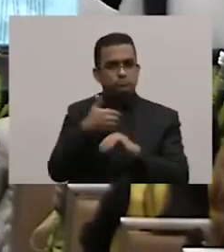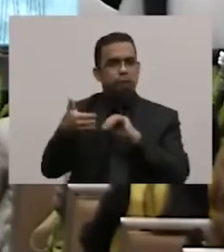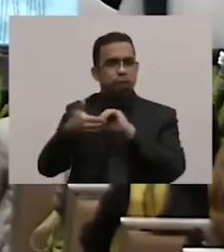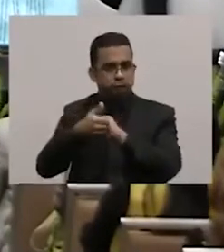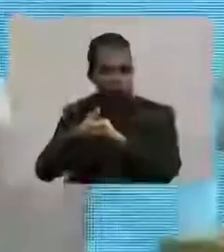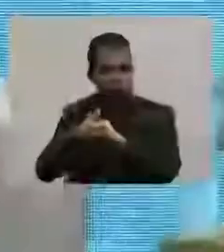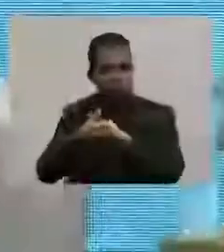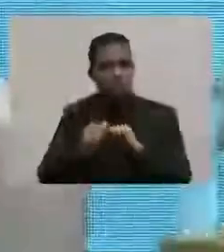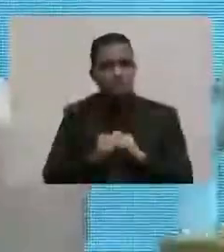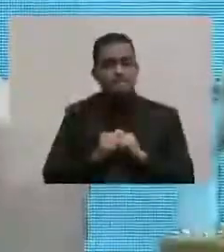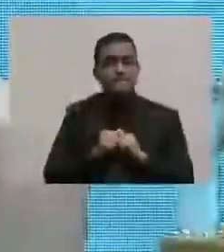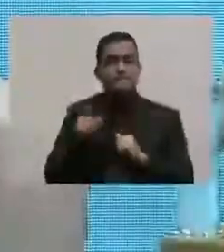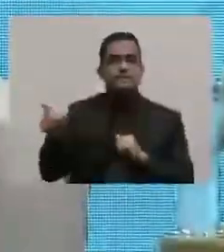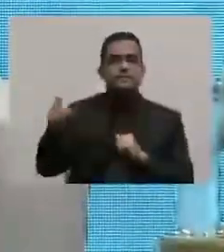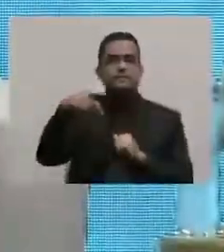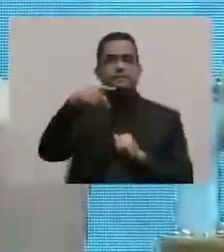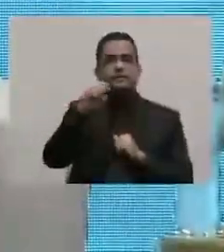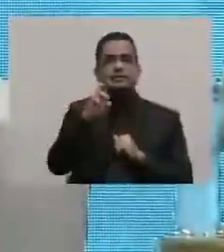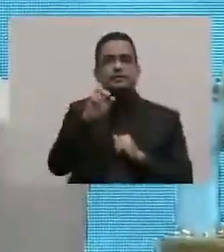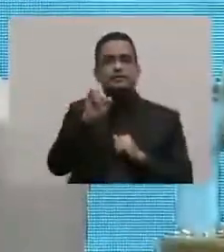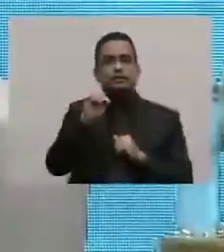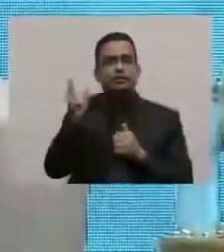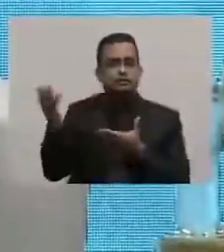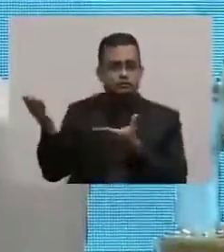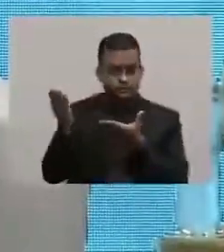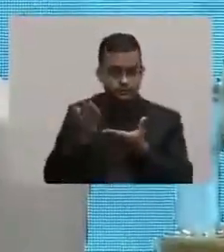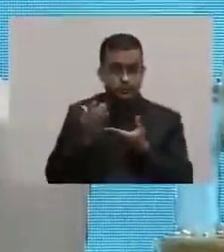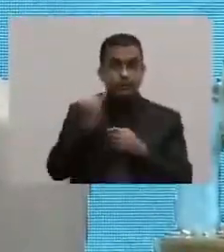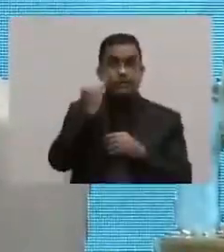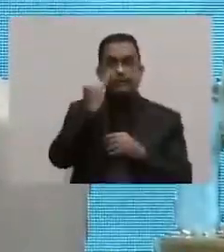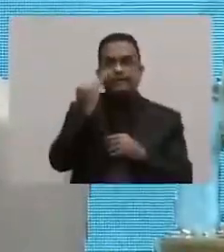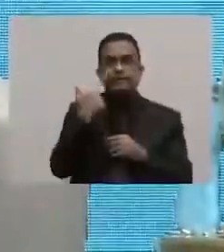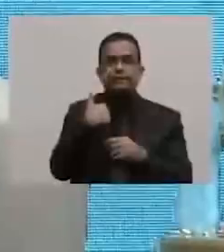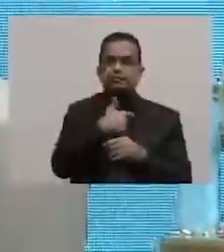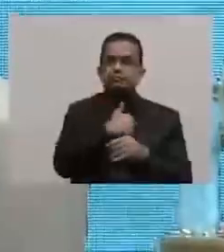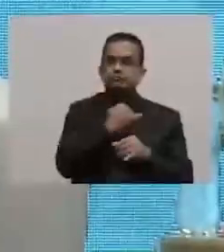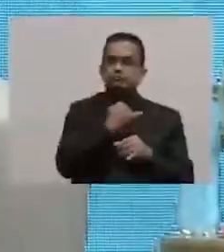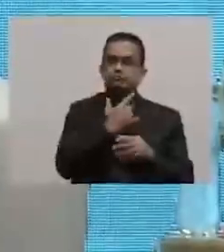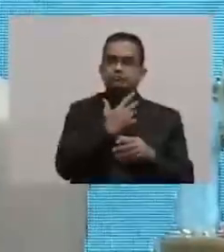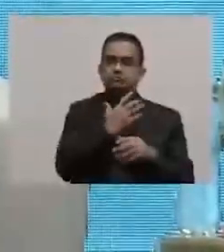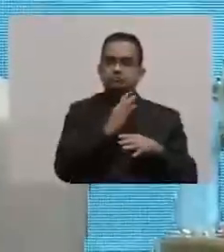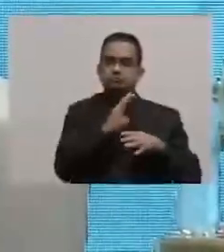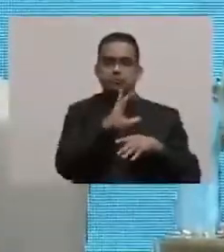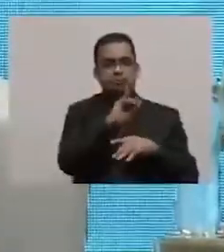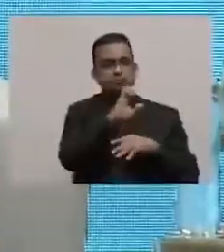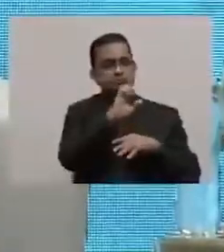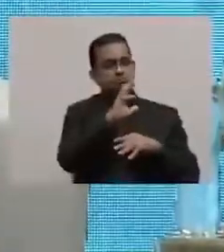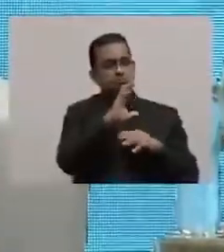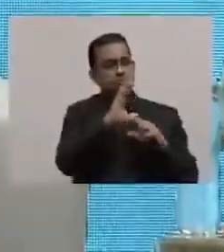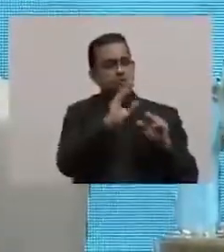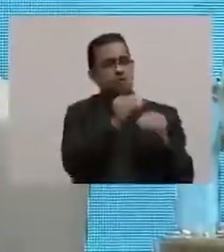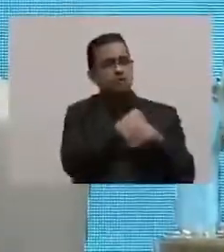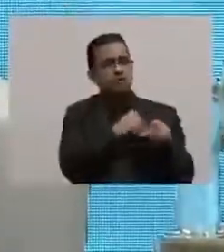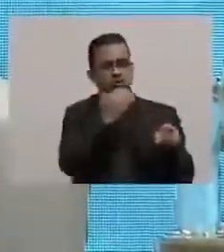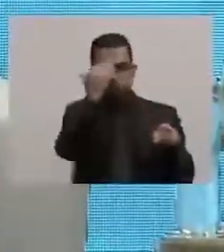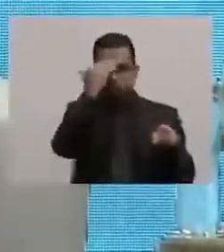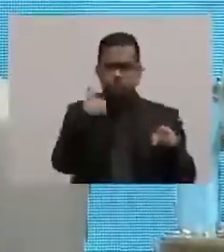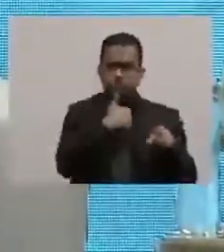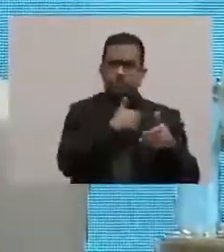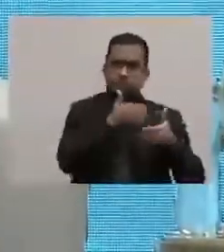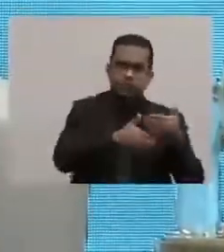También don Percio recomienda que, aunque nosotros como institución hayamos iniciado oportunamente los